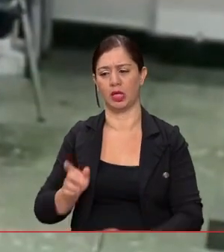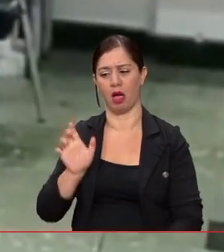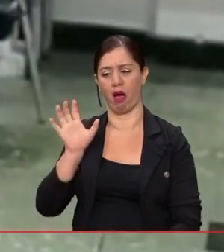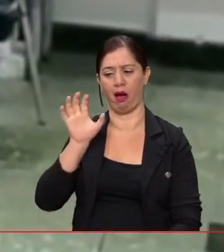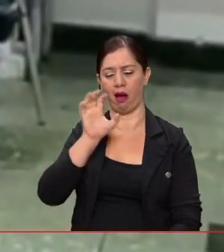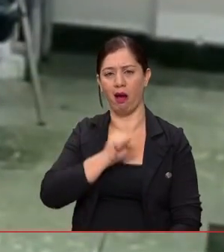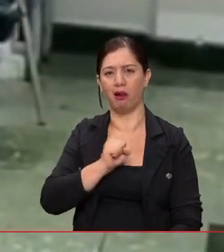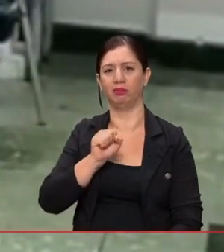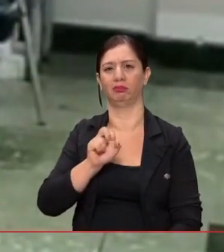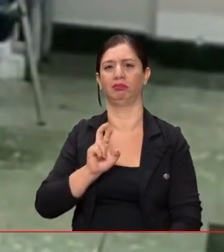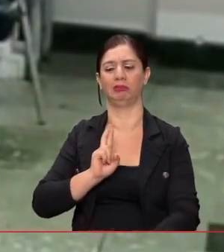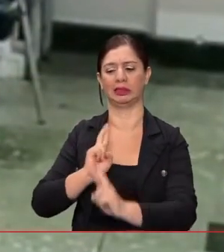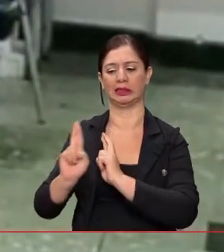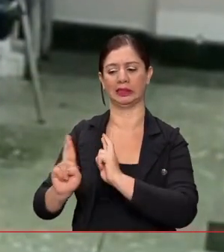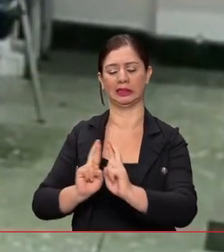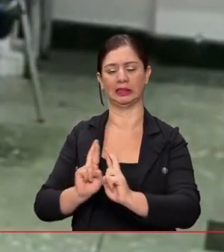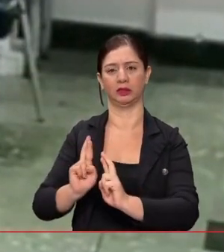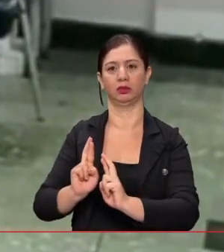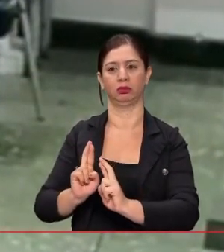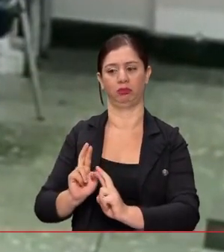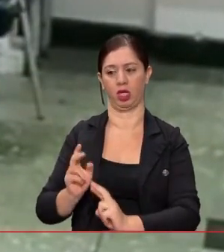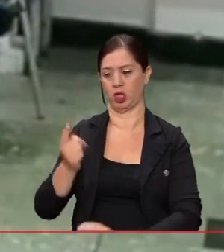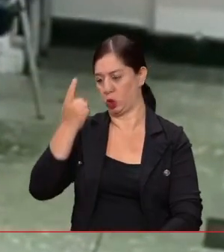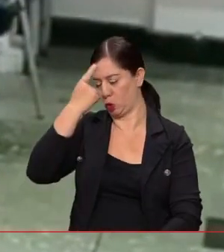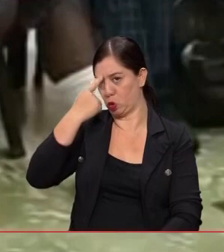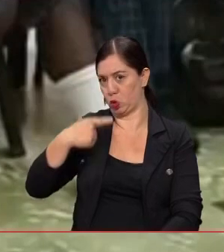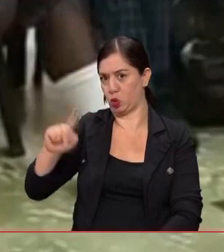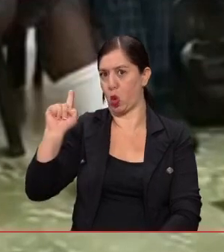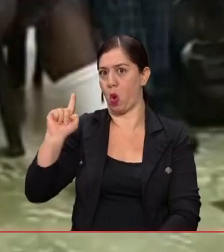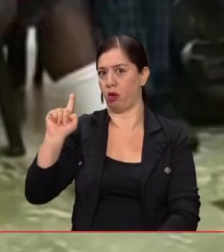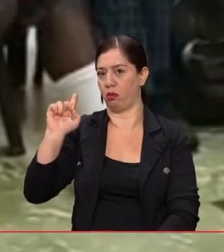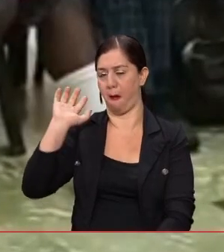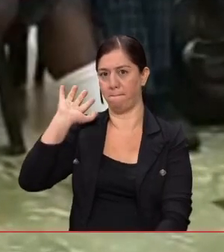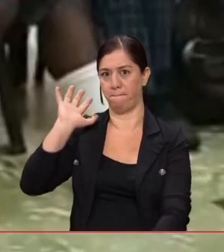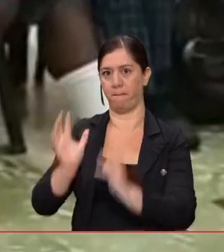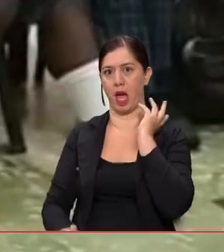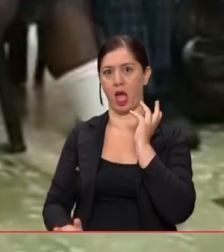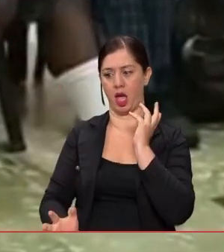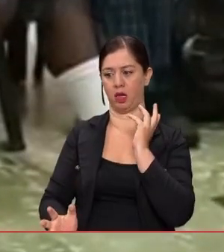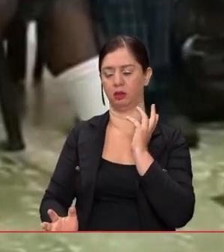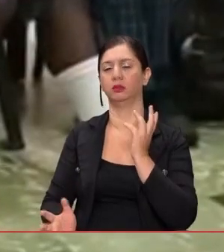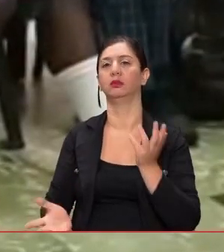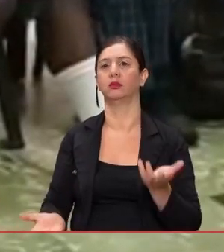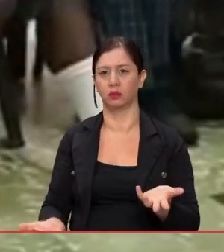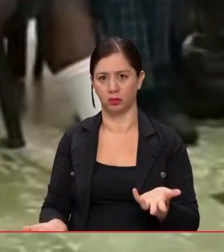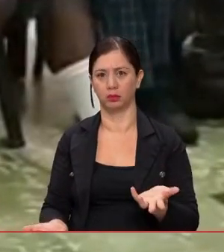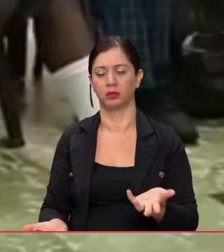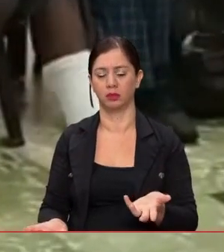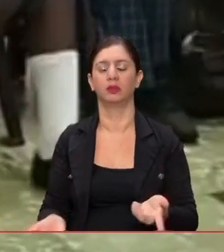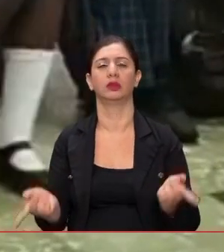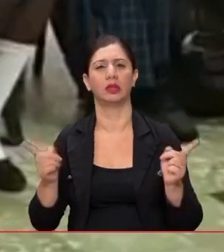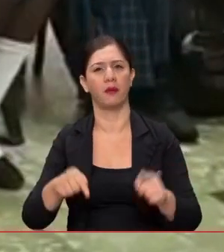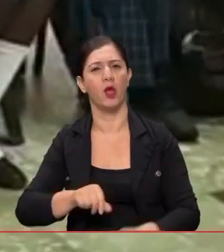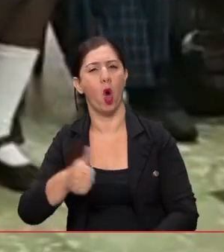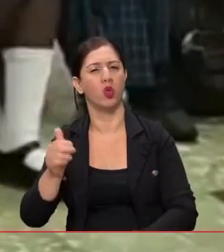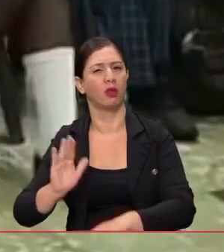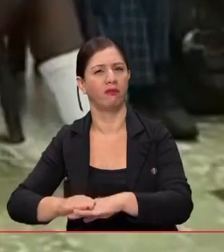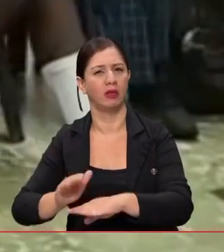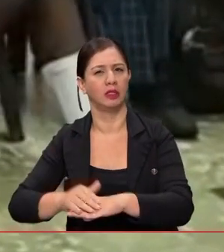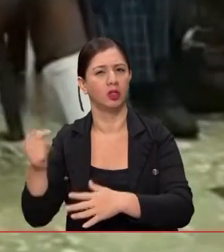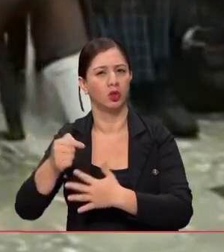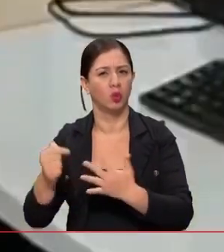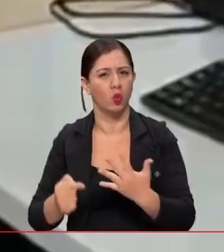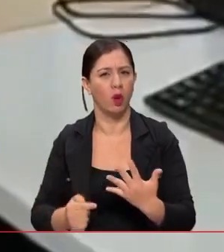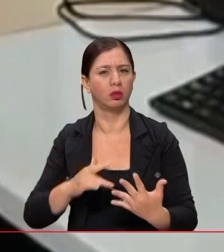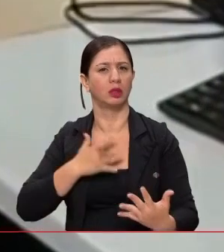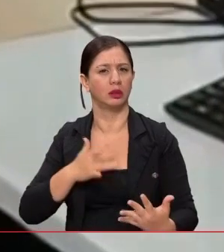particulares en su relación con el otro y de la nada eso se cambia totalmente, ¿cierto? Hay también otra señal que puede ser el hecho de